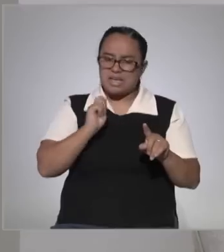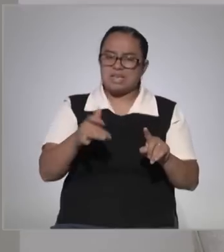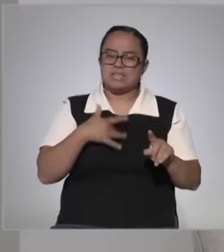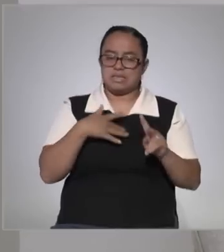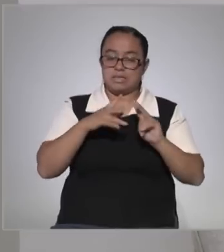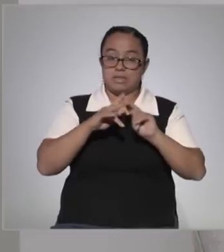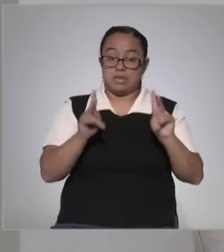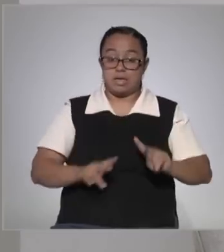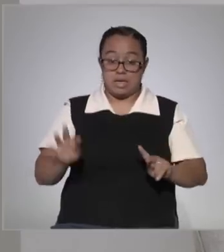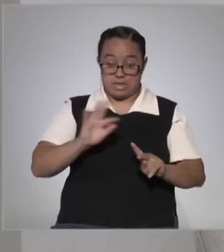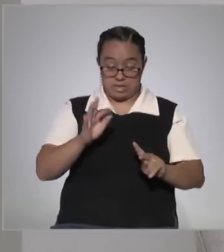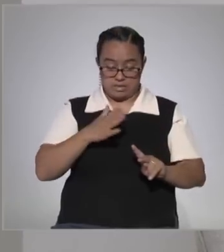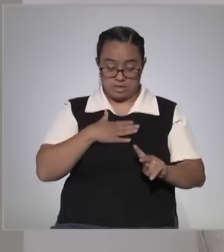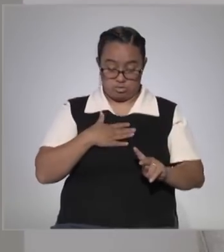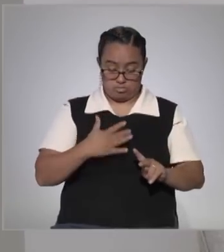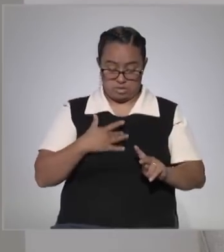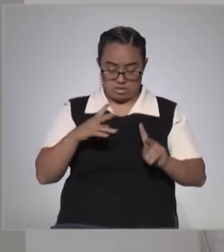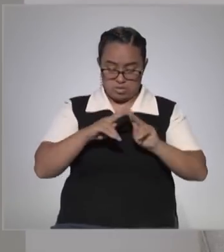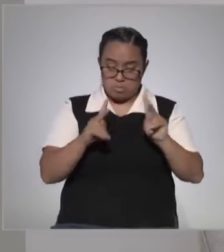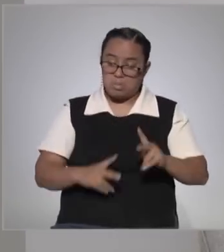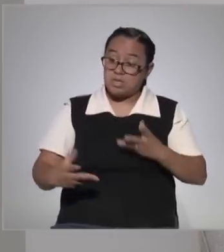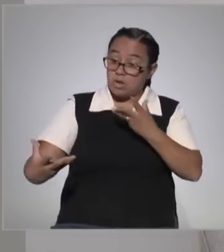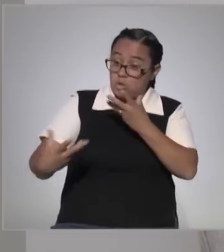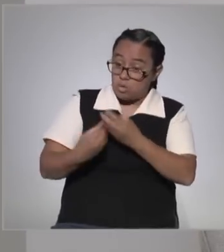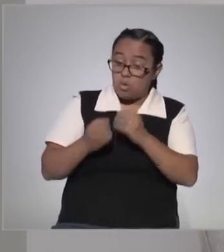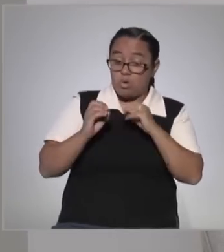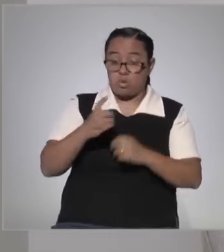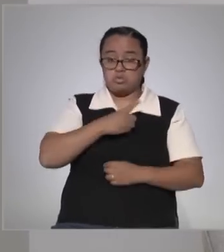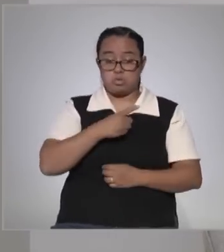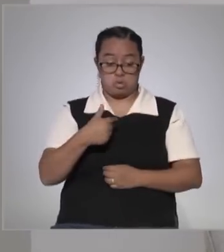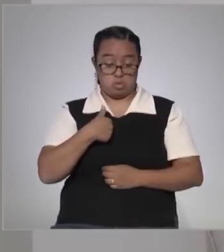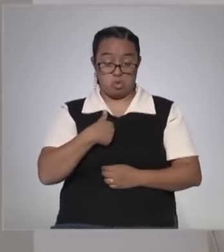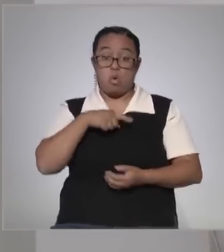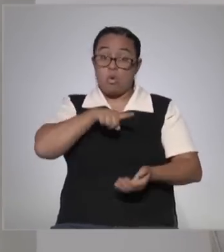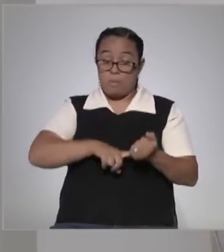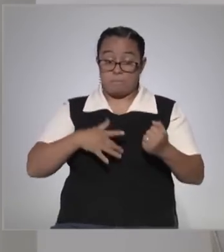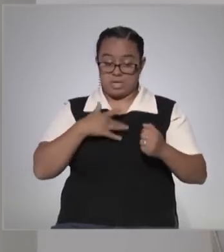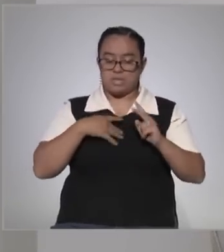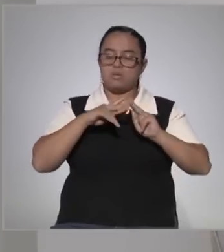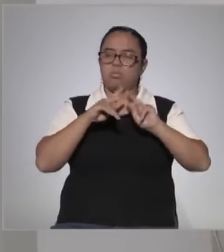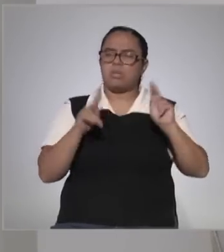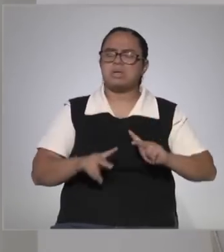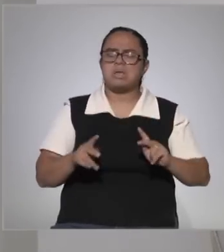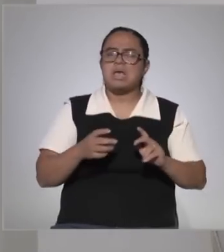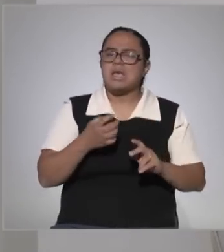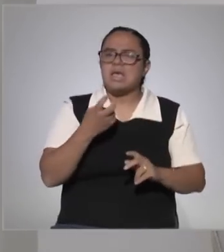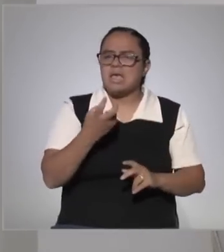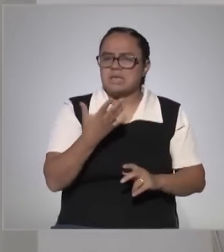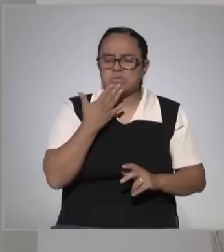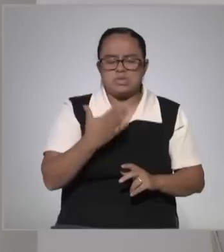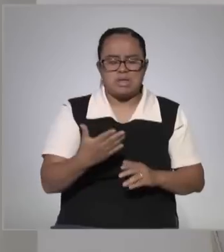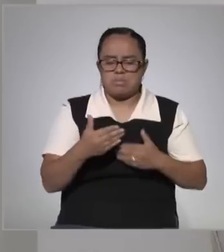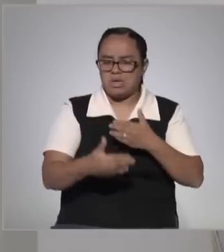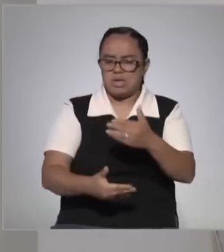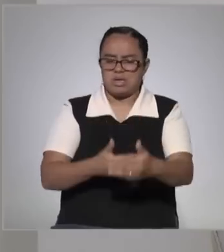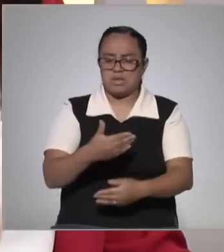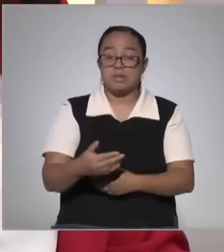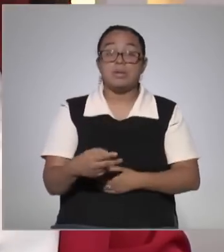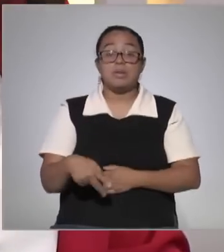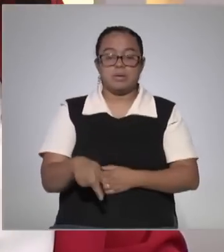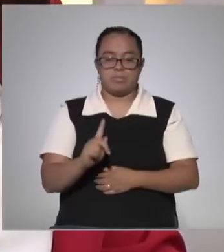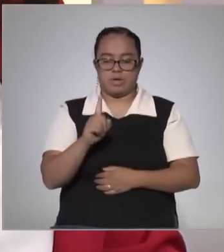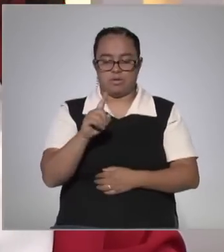yo vivo en paz solo o acompañado, creo que llevo una buena ruta. Pero si yo tengo que generarle la felicidad, que era lo que